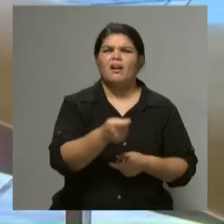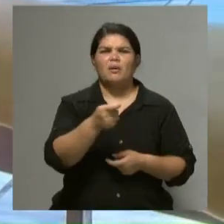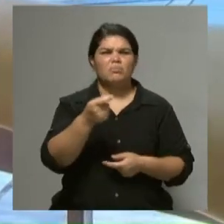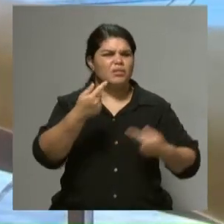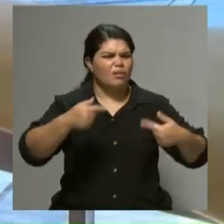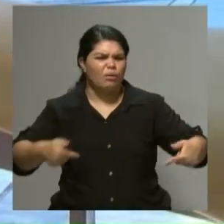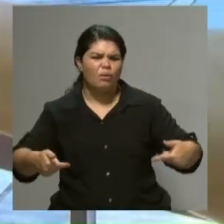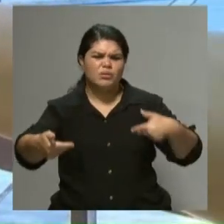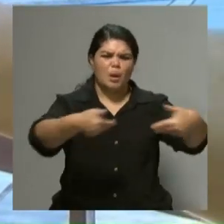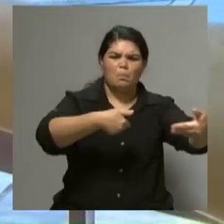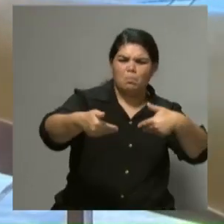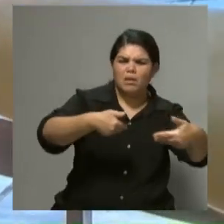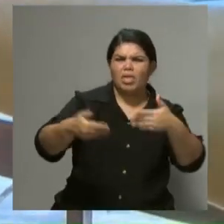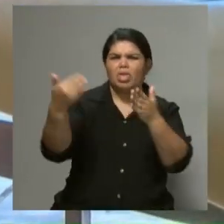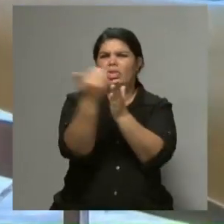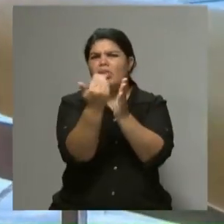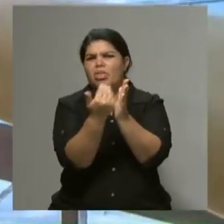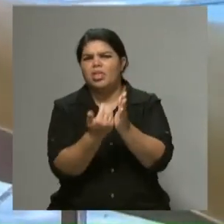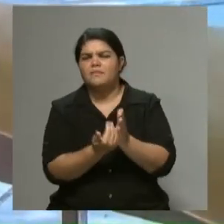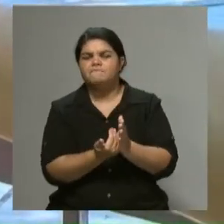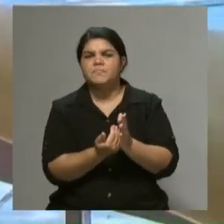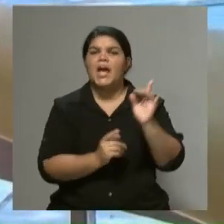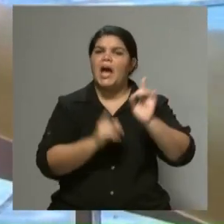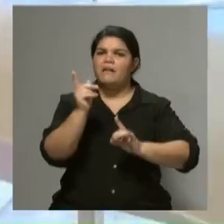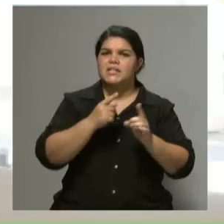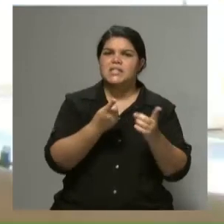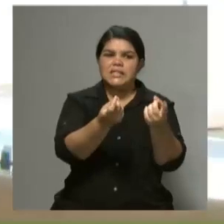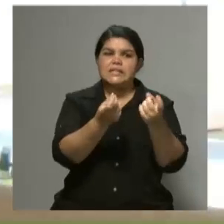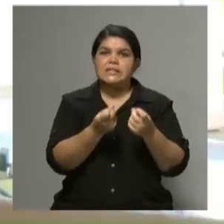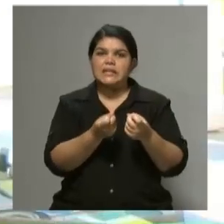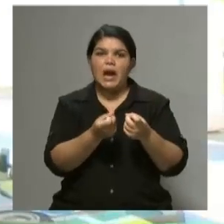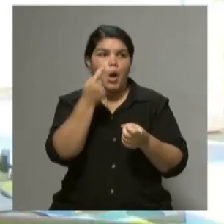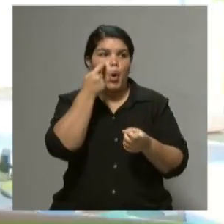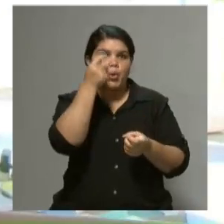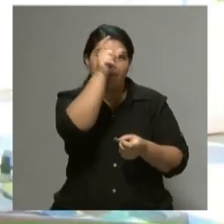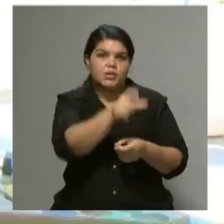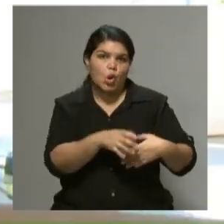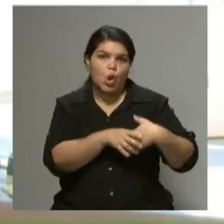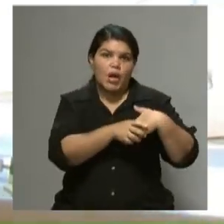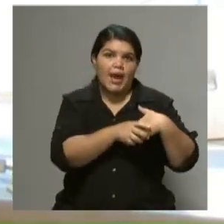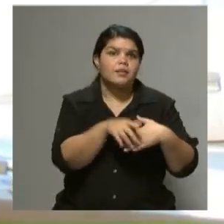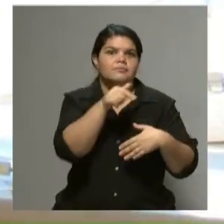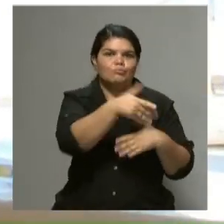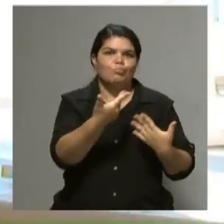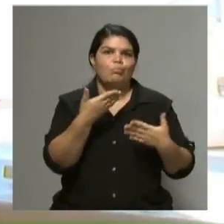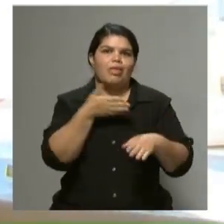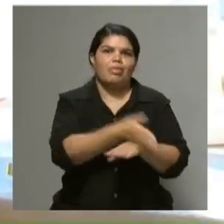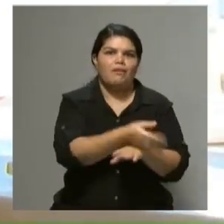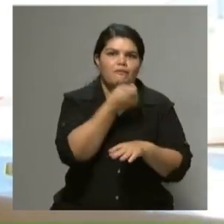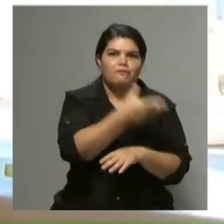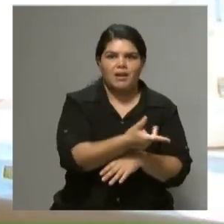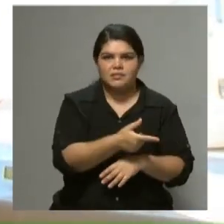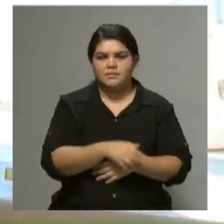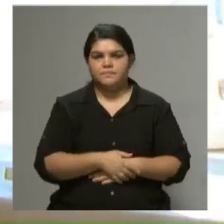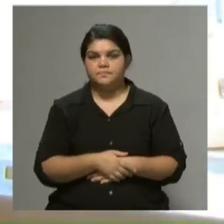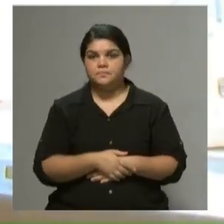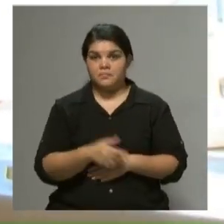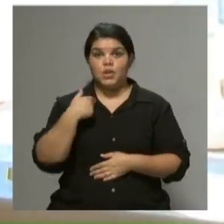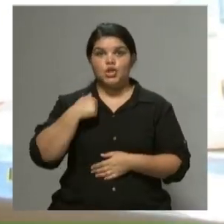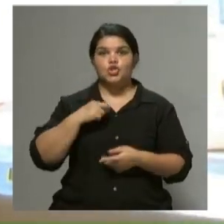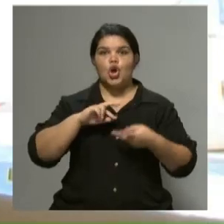tenés a alguien de adentro del tema del trabajo, no entras. Soy artesana hace más de 11 años. Trabajo